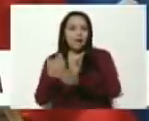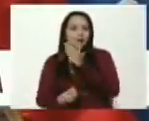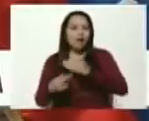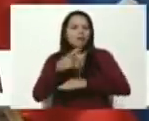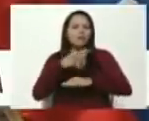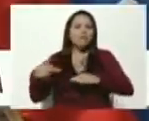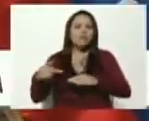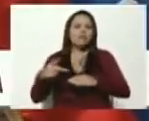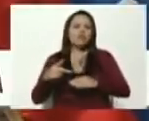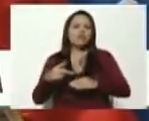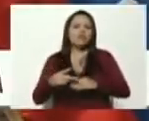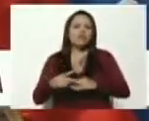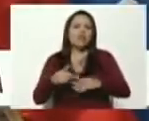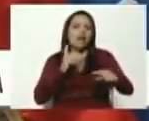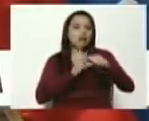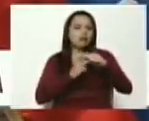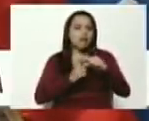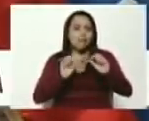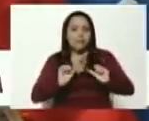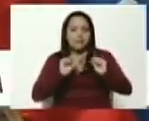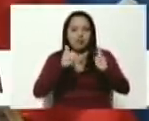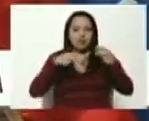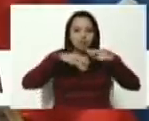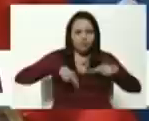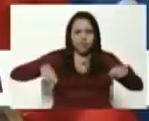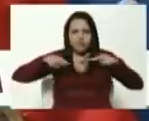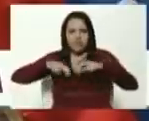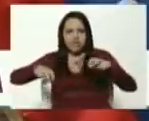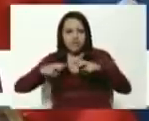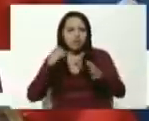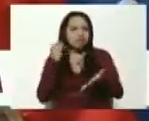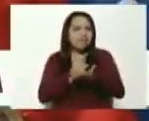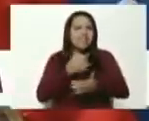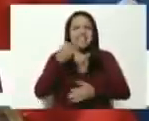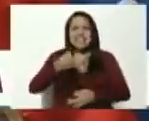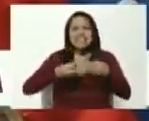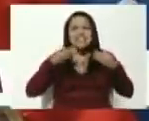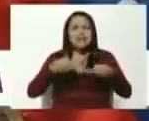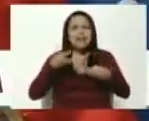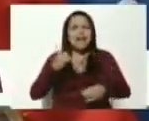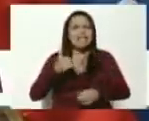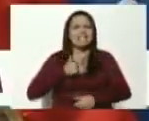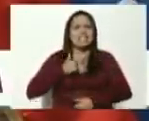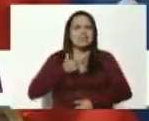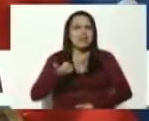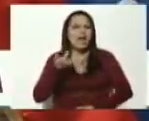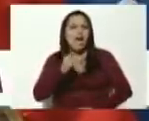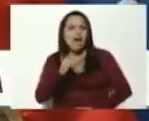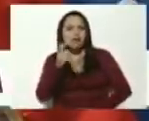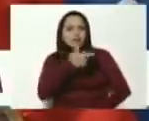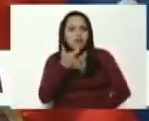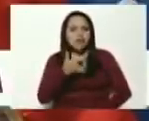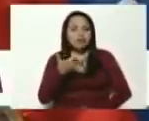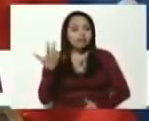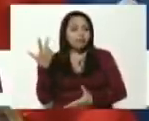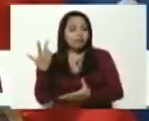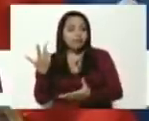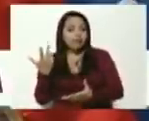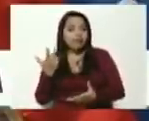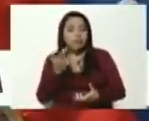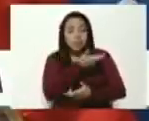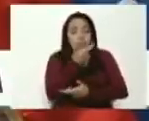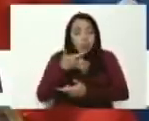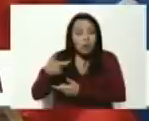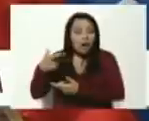CICPC y el Ministerio Público iniciaron la investigación. Vean que siempre ocurre de esta manera. Desaparece